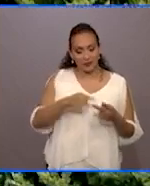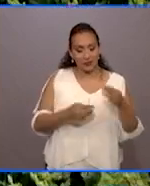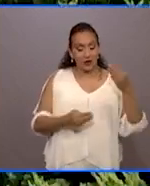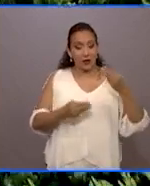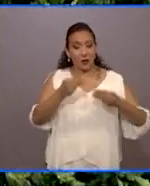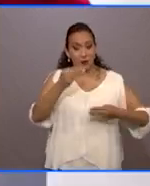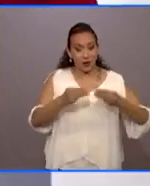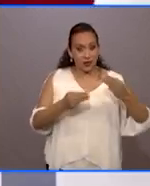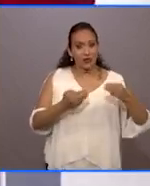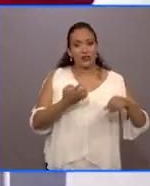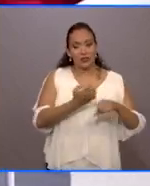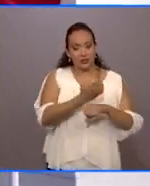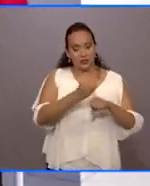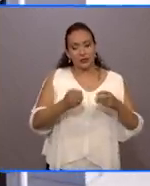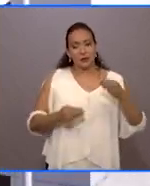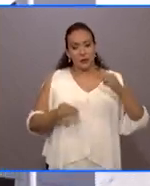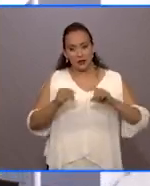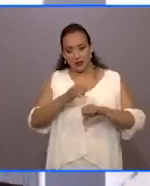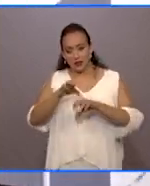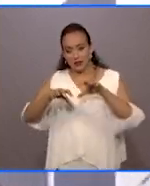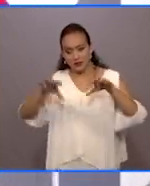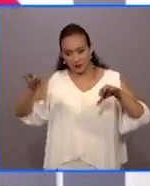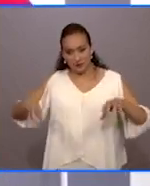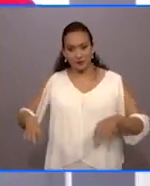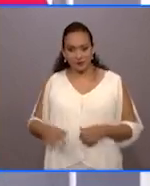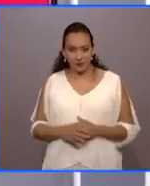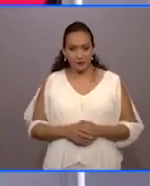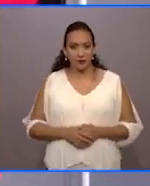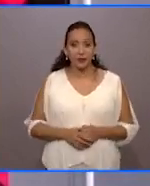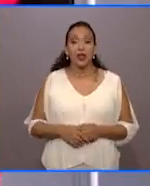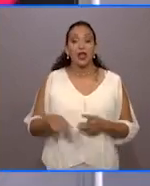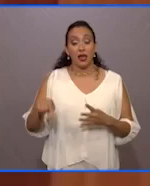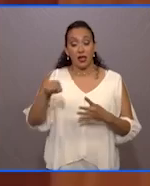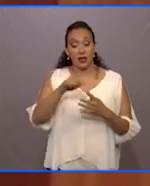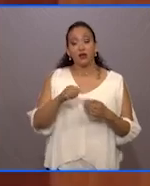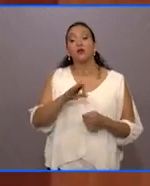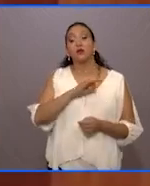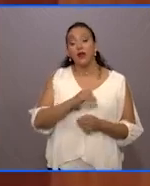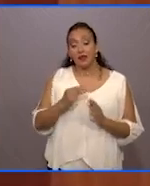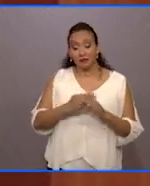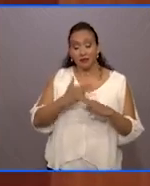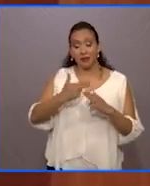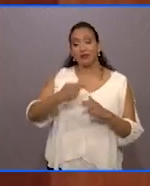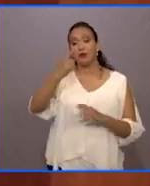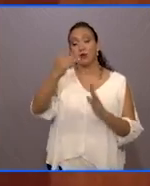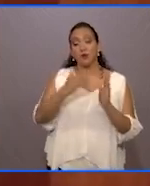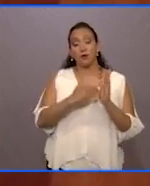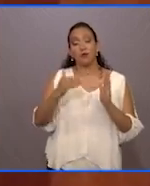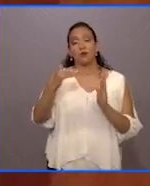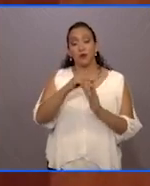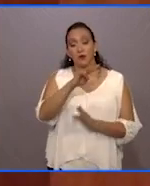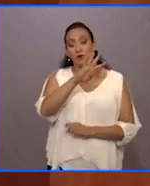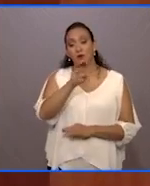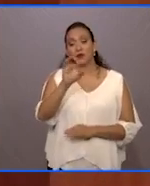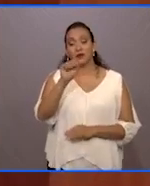y magistraturas de la Sala Superior del Tribunal Electoral, podrán erogar hasta